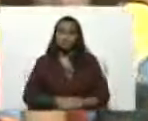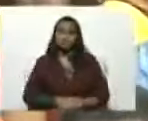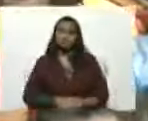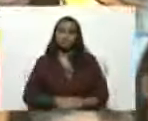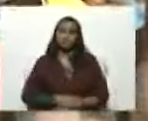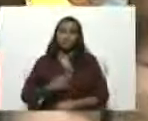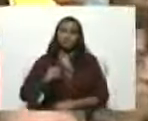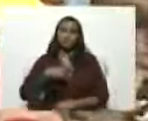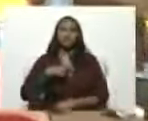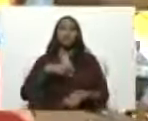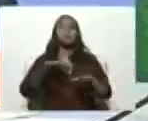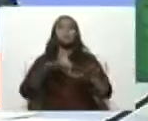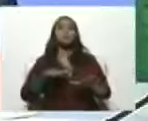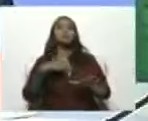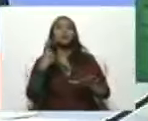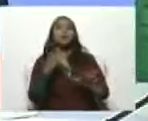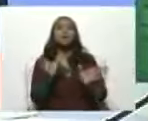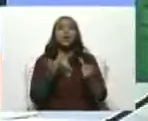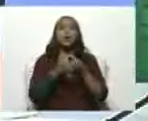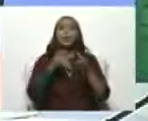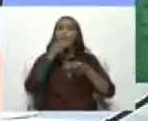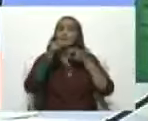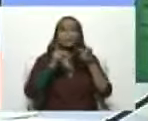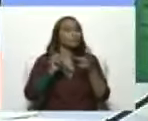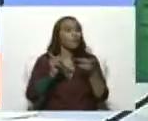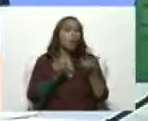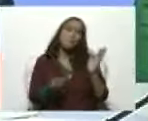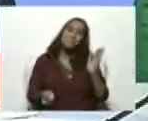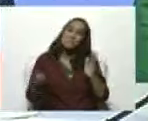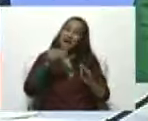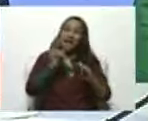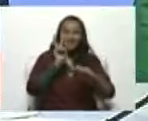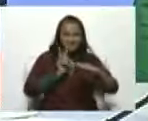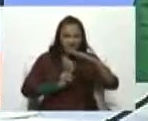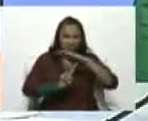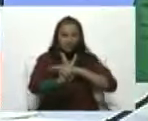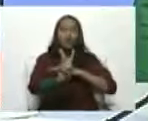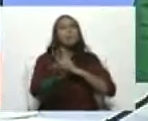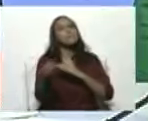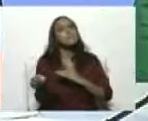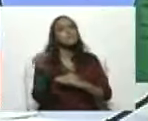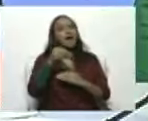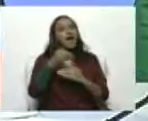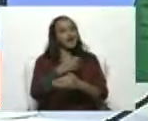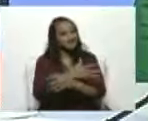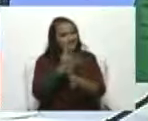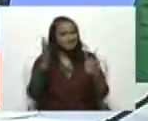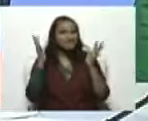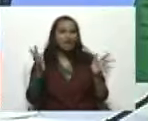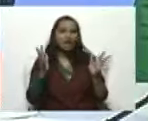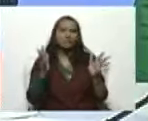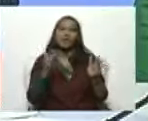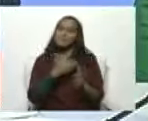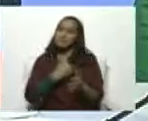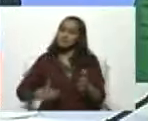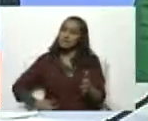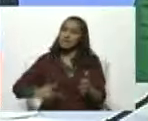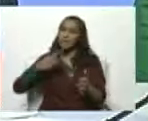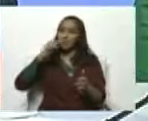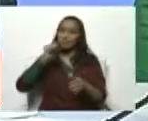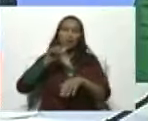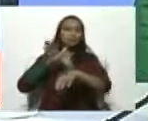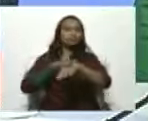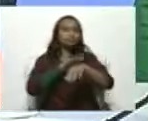en los partidos nada más. Vamos más allá de los partidos. El presidente nos ha dicho, convencer